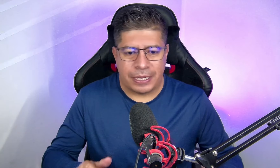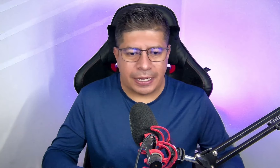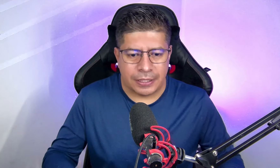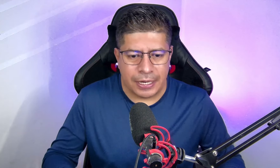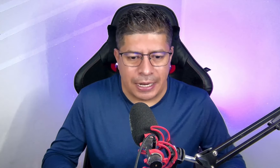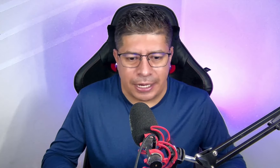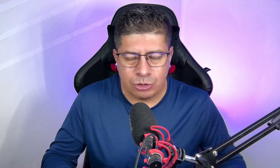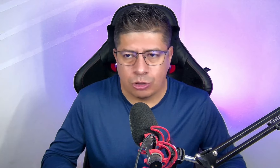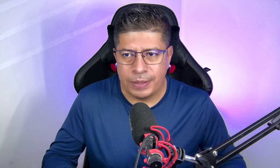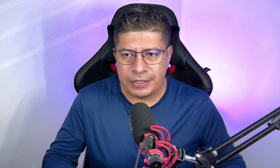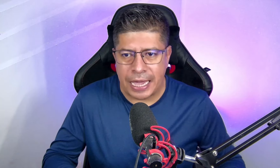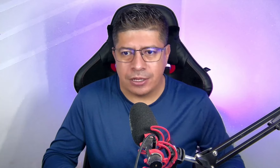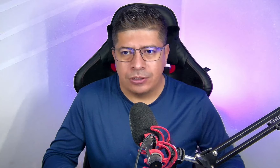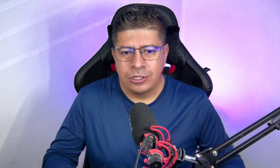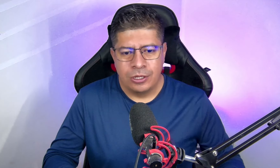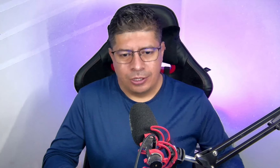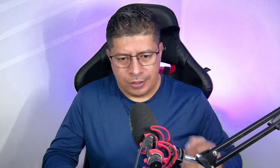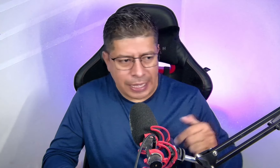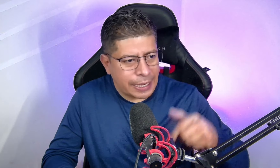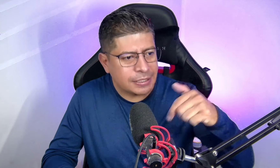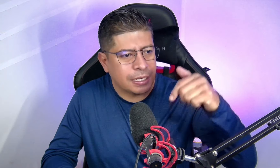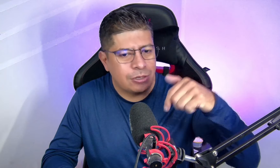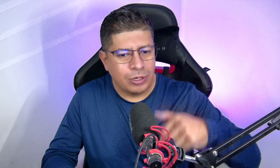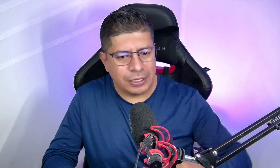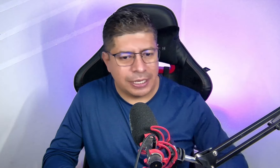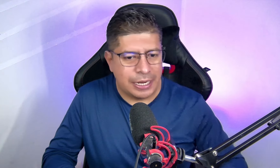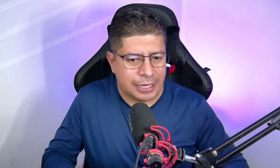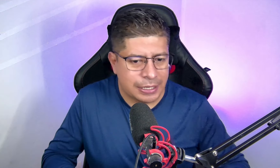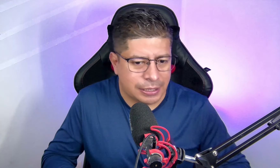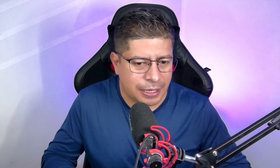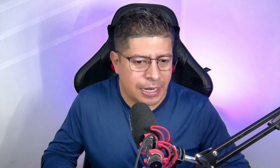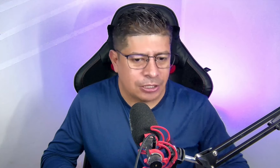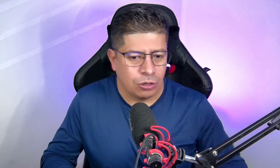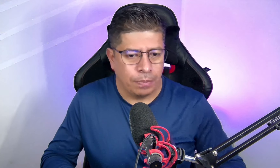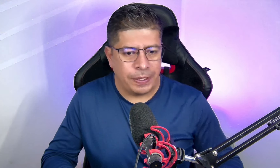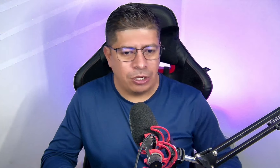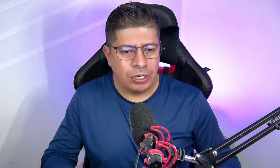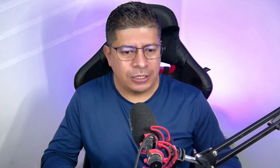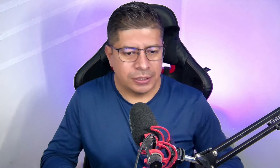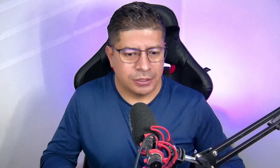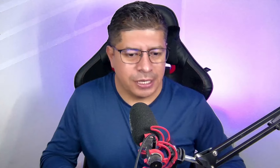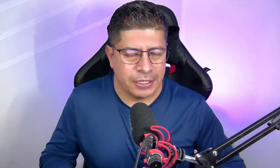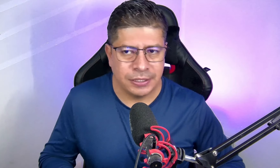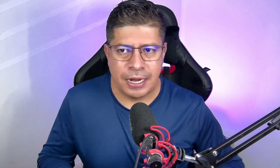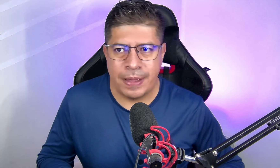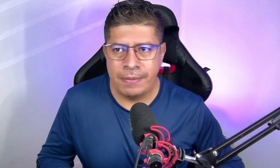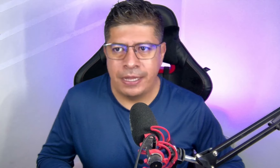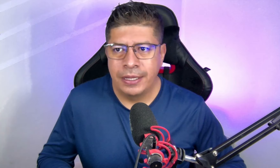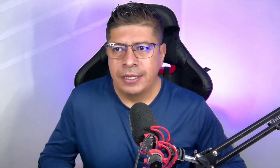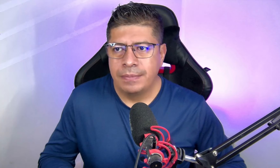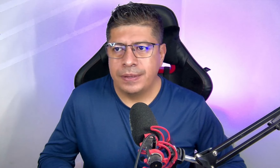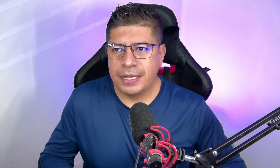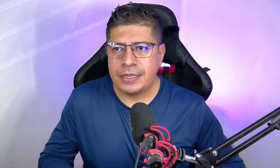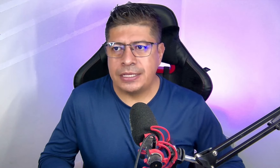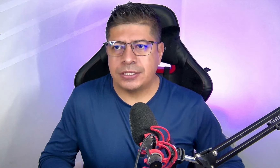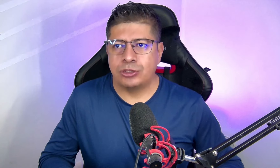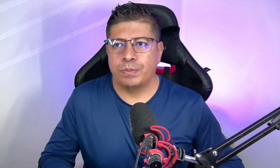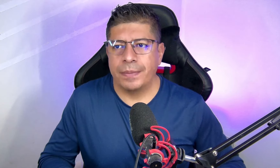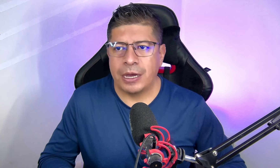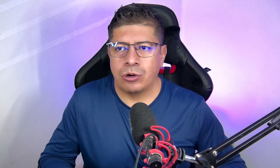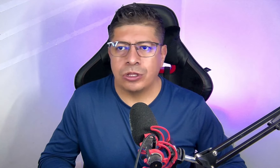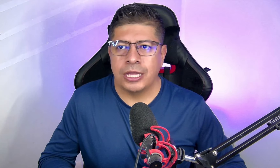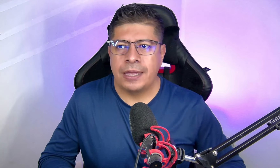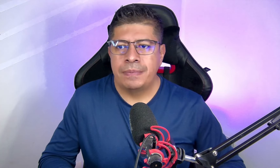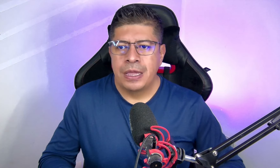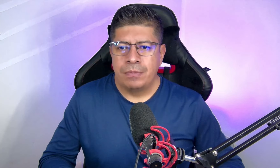respecto Me encantaría leer su comentario Déjese cayucas ahí en la cajita de las opiniones si es tan amable verdad Esta